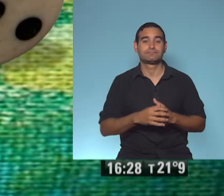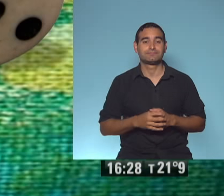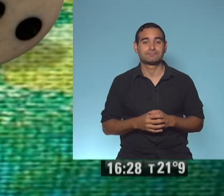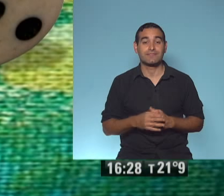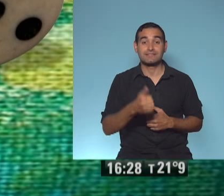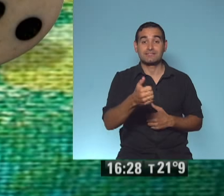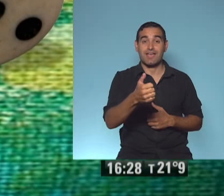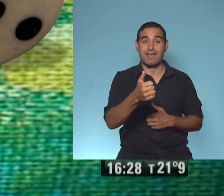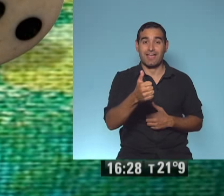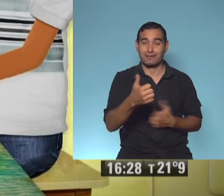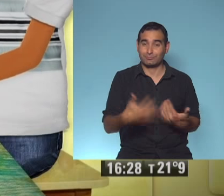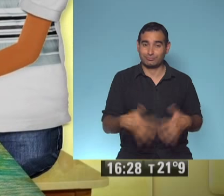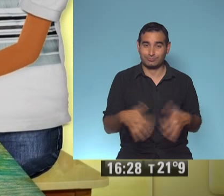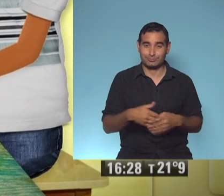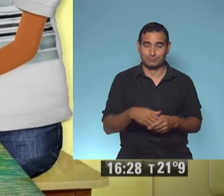¡Seis!